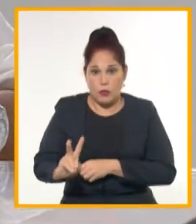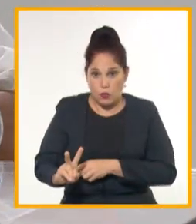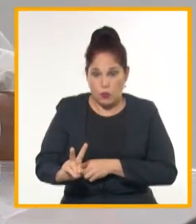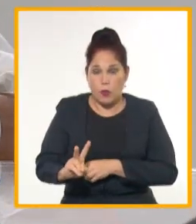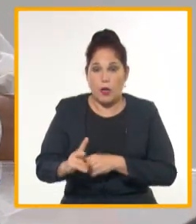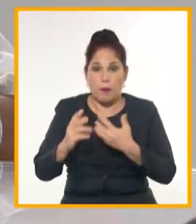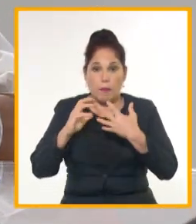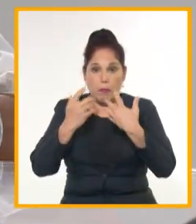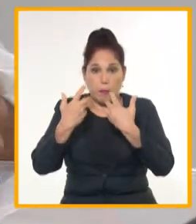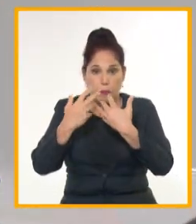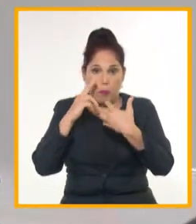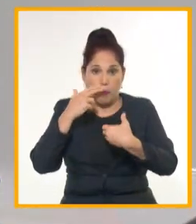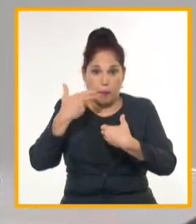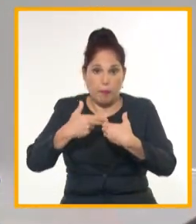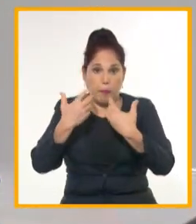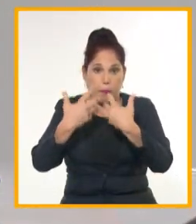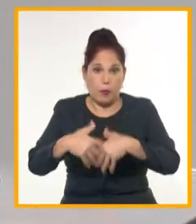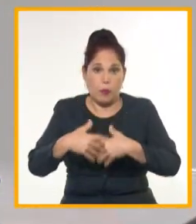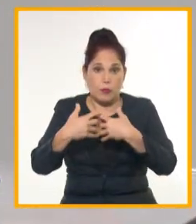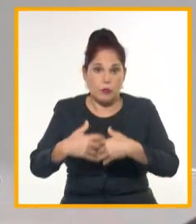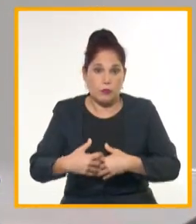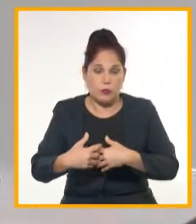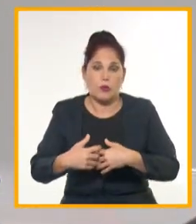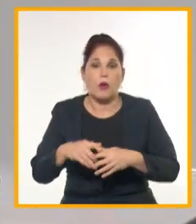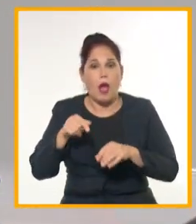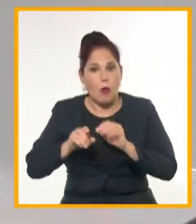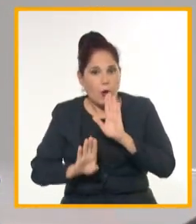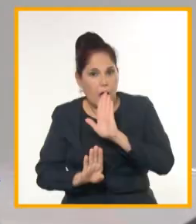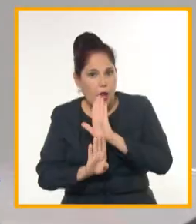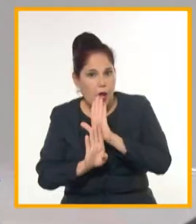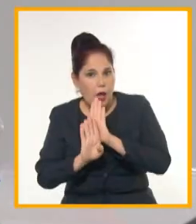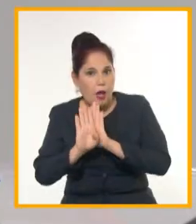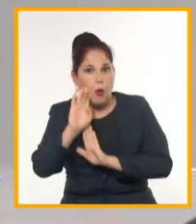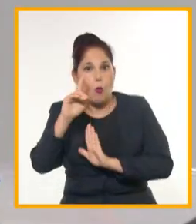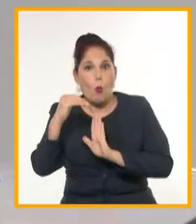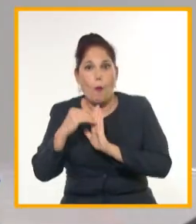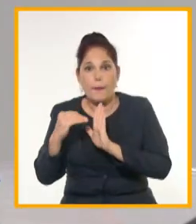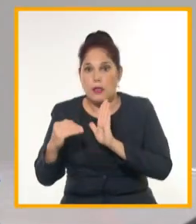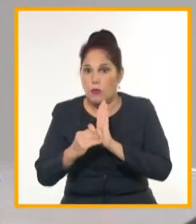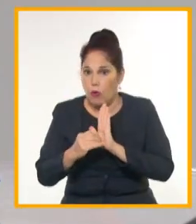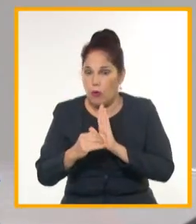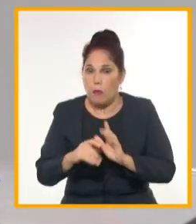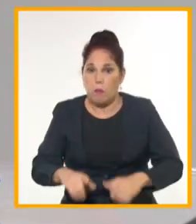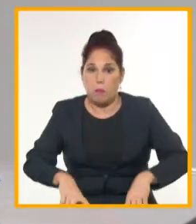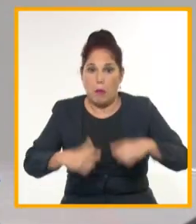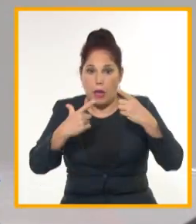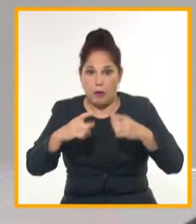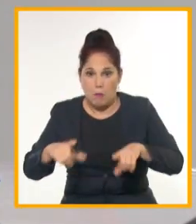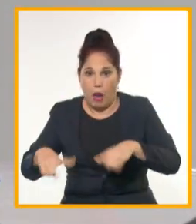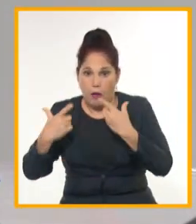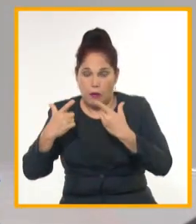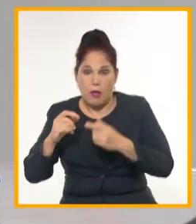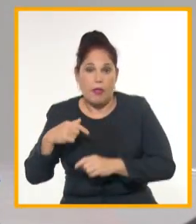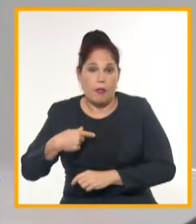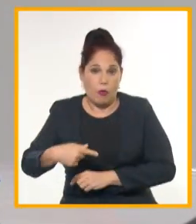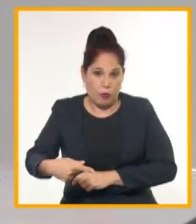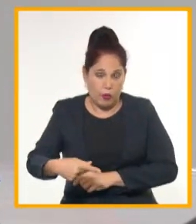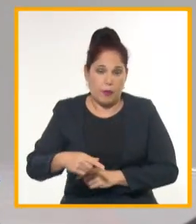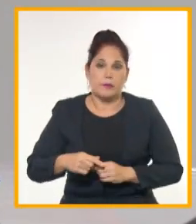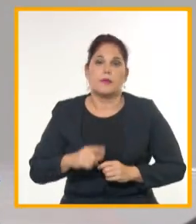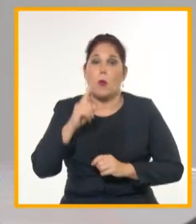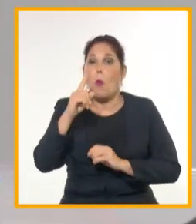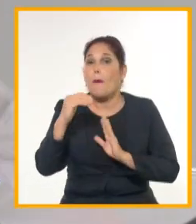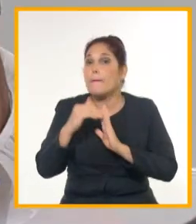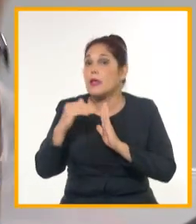a 400.000 en lo peor de las sanciones. Ya había levantado a 1 millón, hablo de barriles diarios. Sí. Y bueno, esto desde luego va a significar un